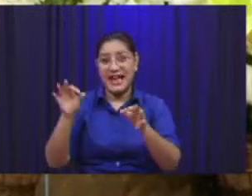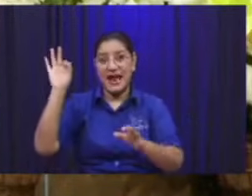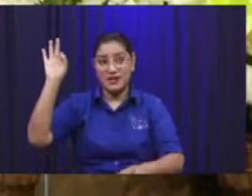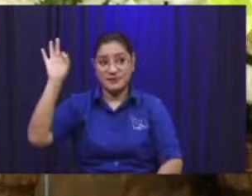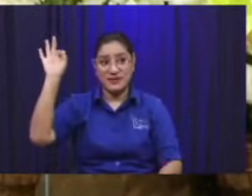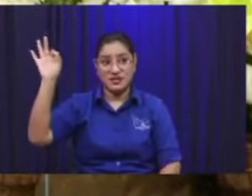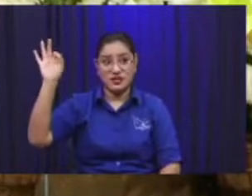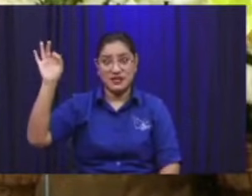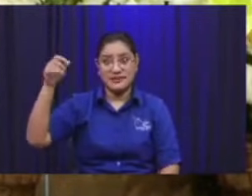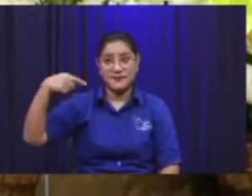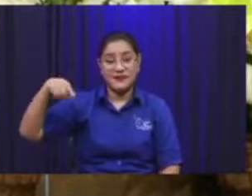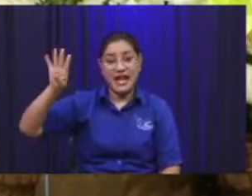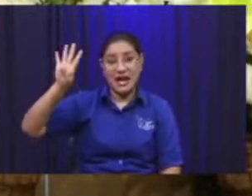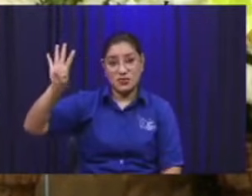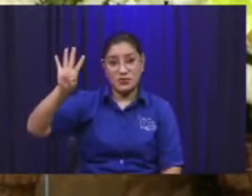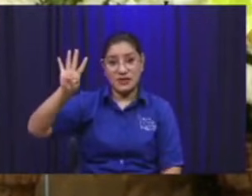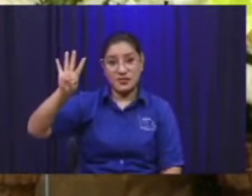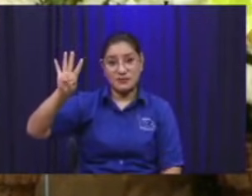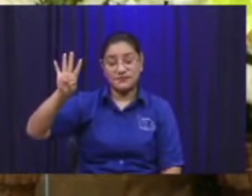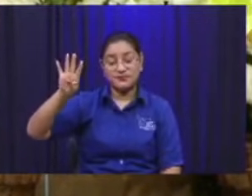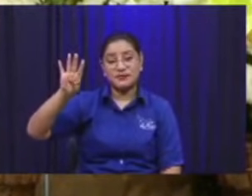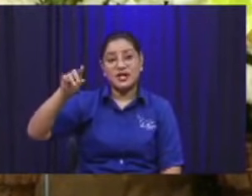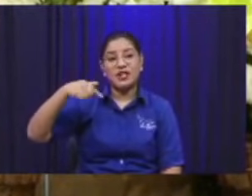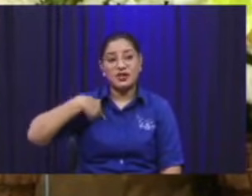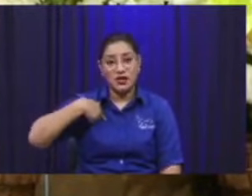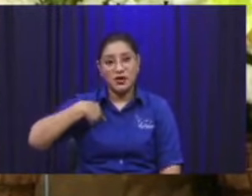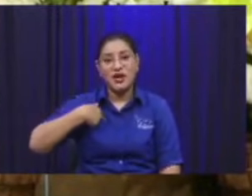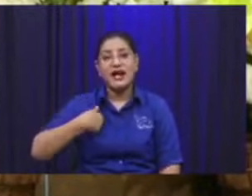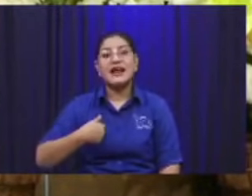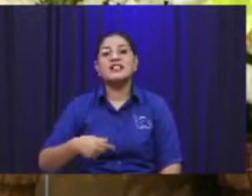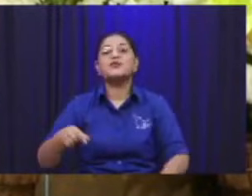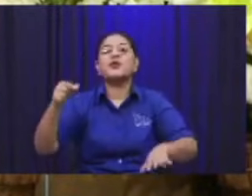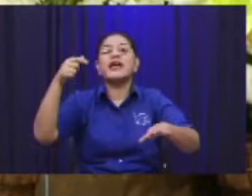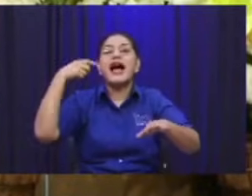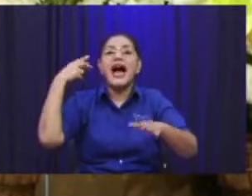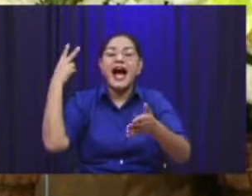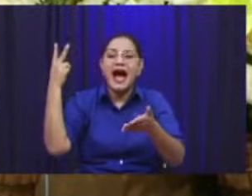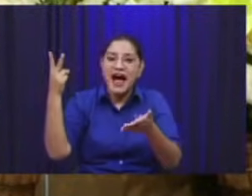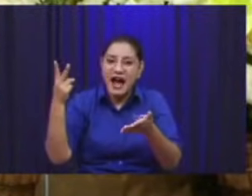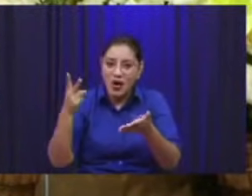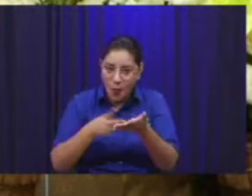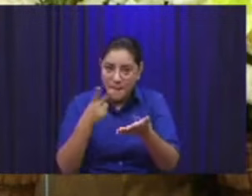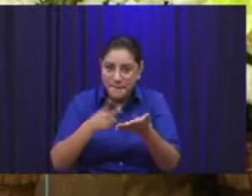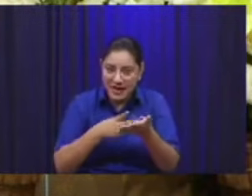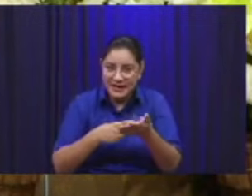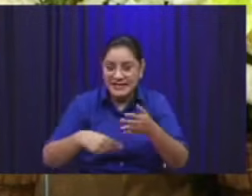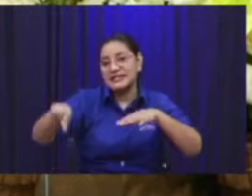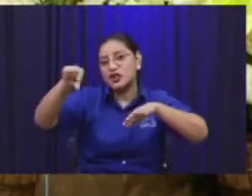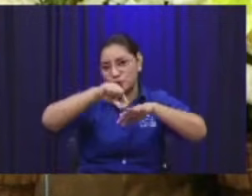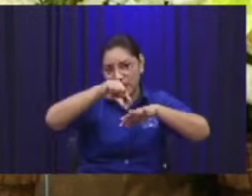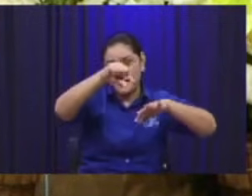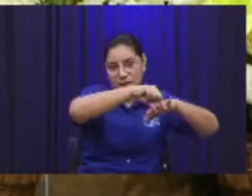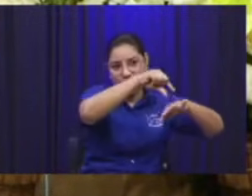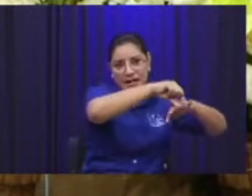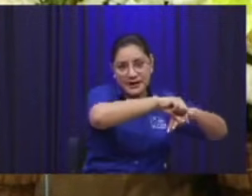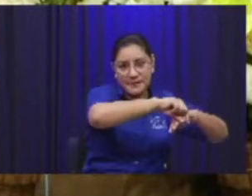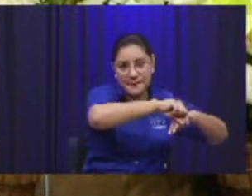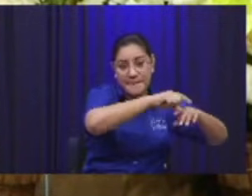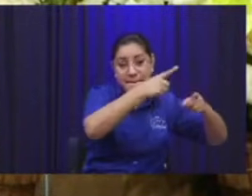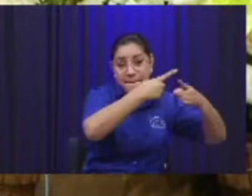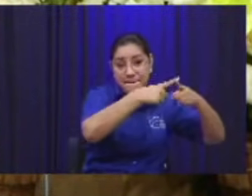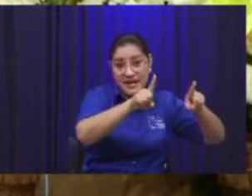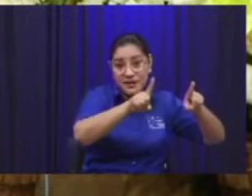a los otros cuatro ministerios yo les voy a comprar su han y se los va a poner pero los factores